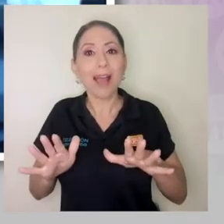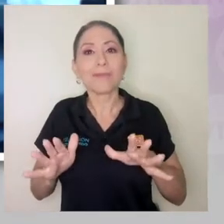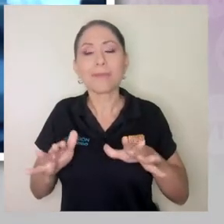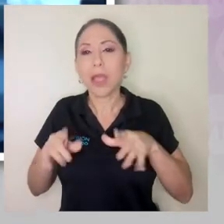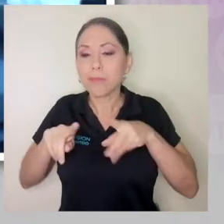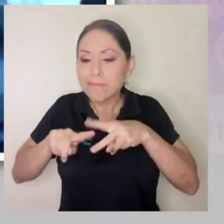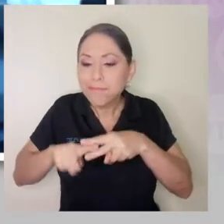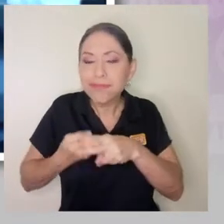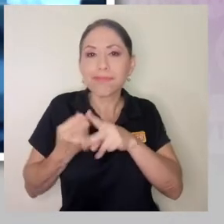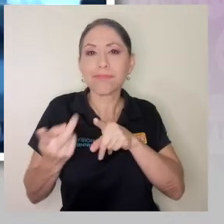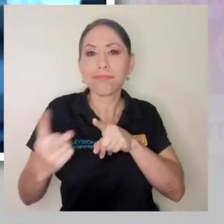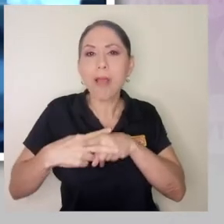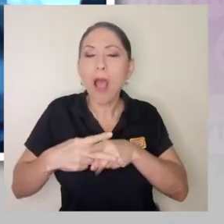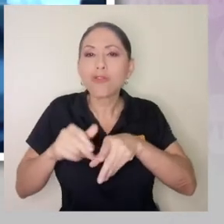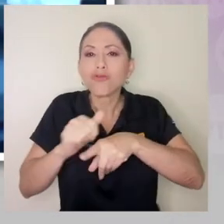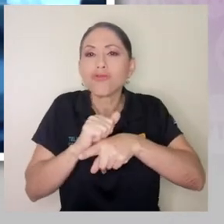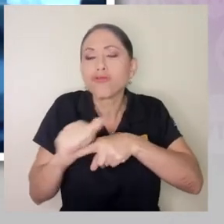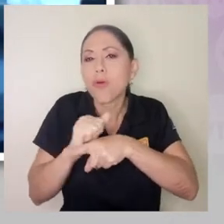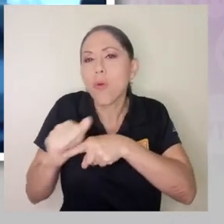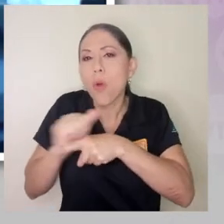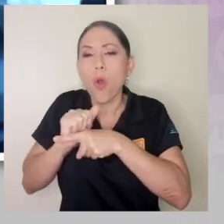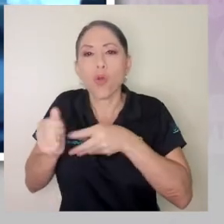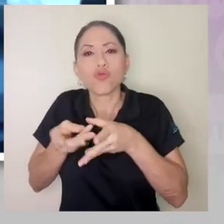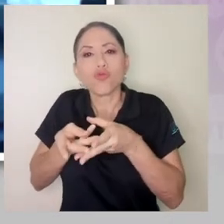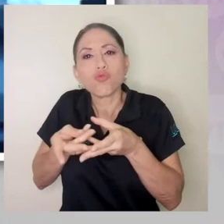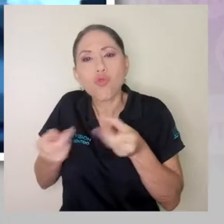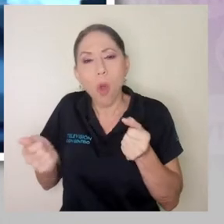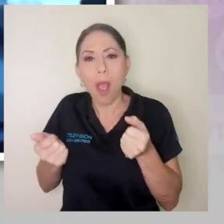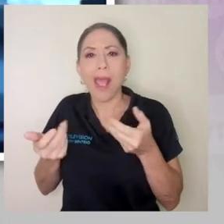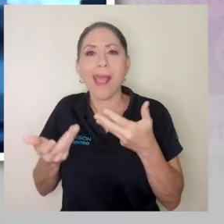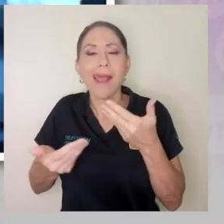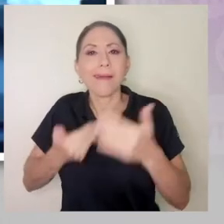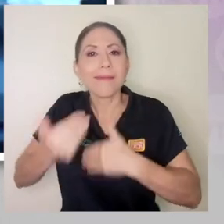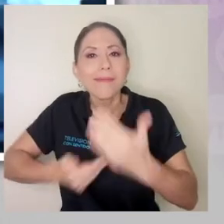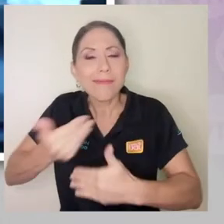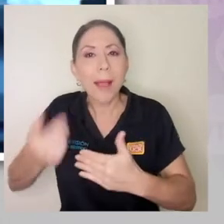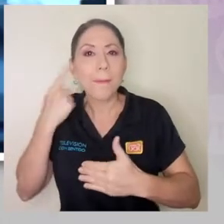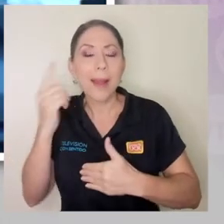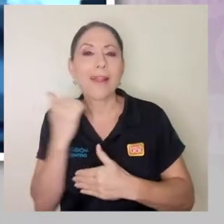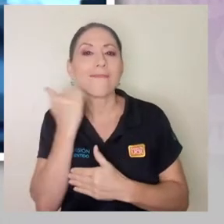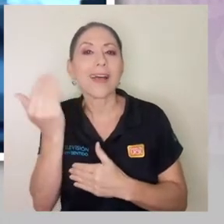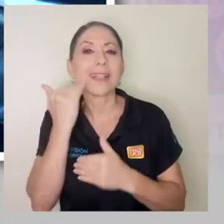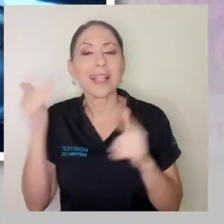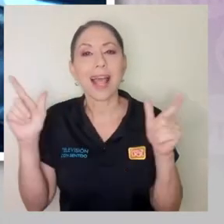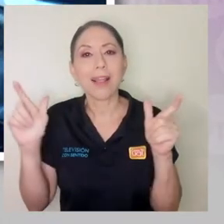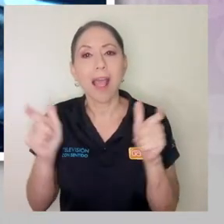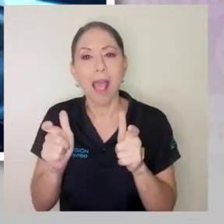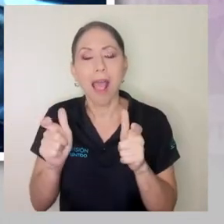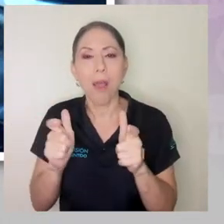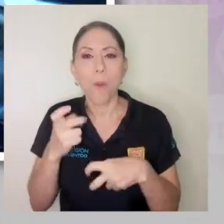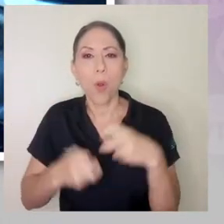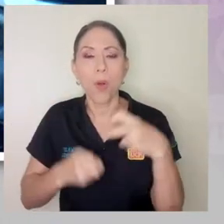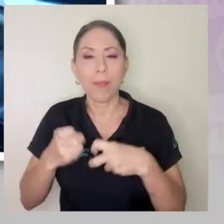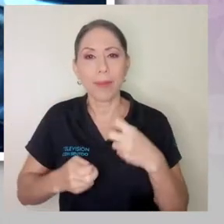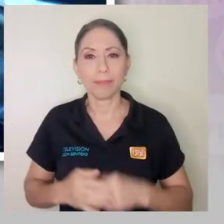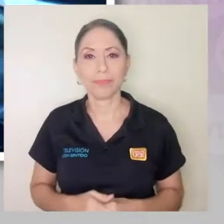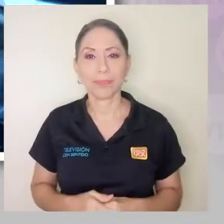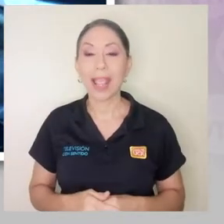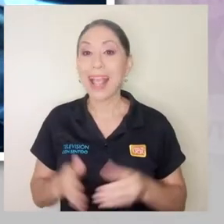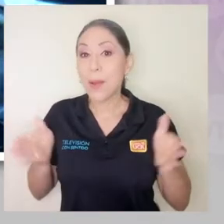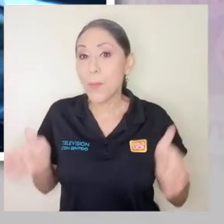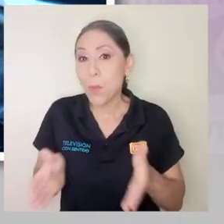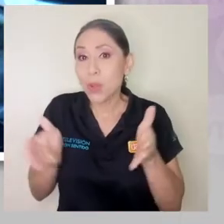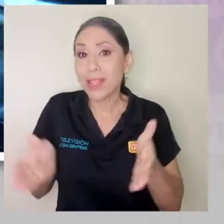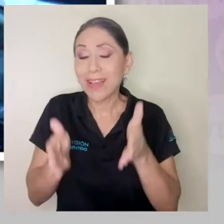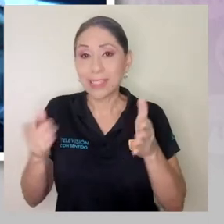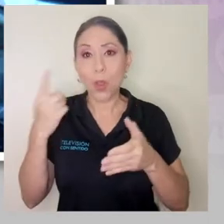de soluciones, entrenamiento, capacitaciones o algún otro que facilite la reducción del problema. La motivación para haber